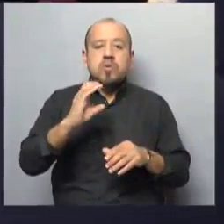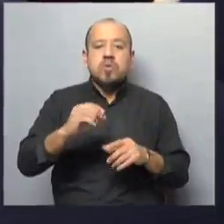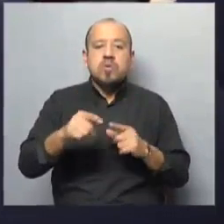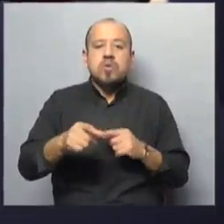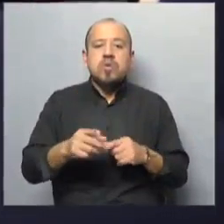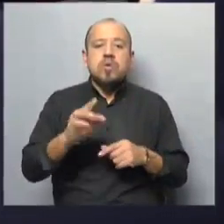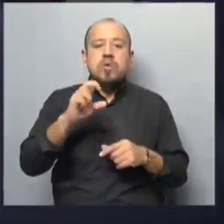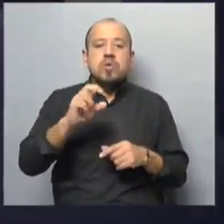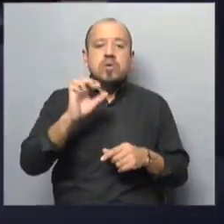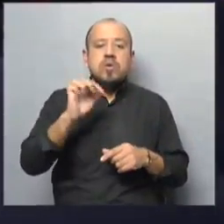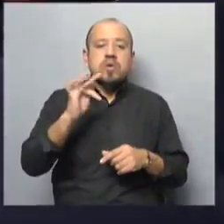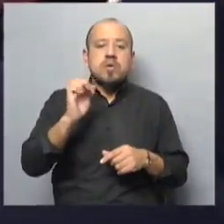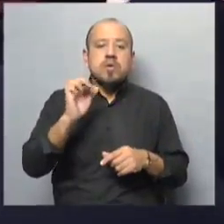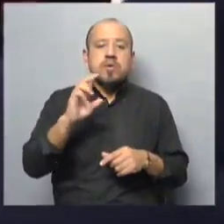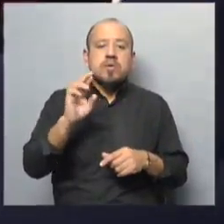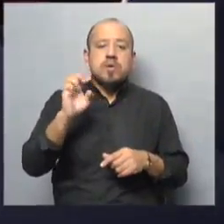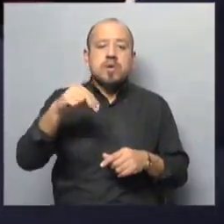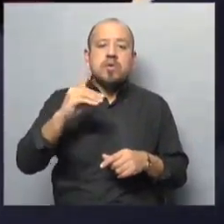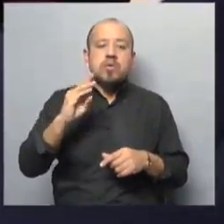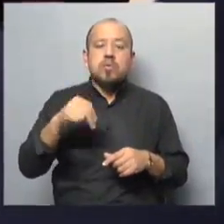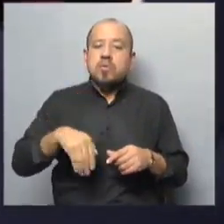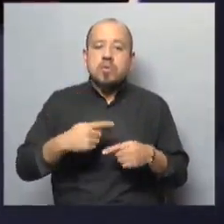referéndum, y la ley sigue vigente.